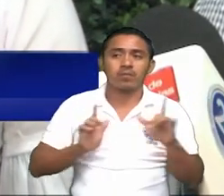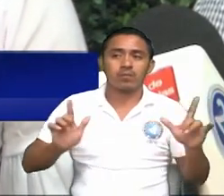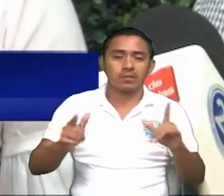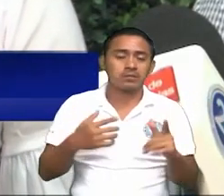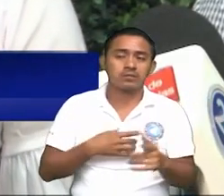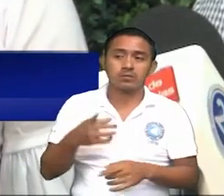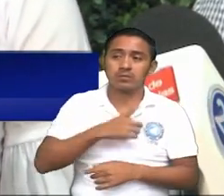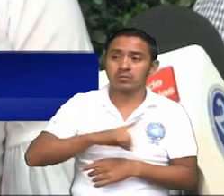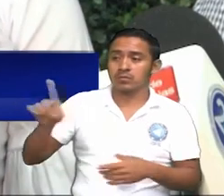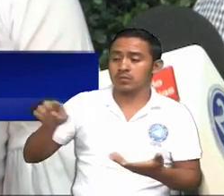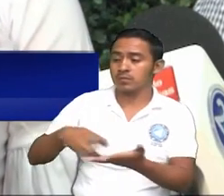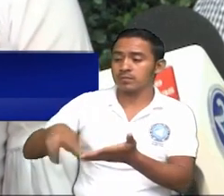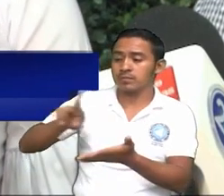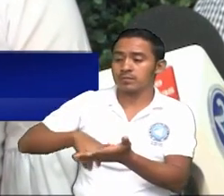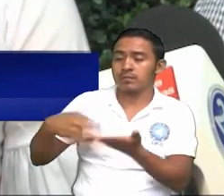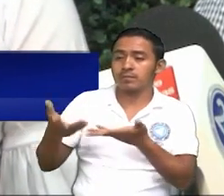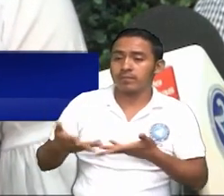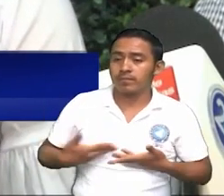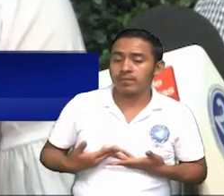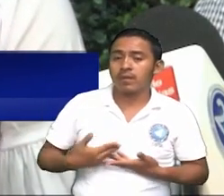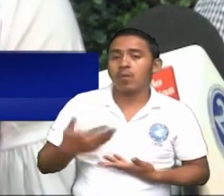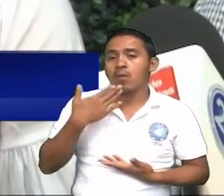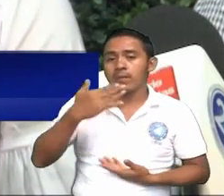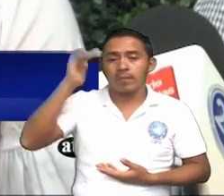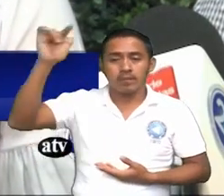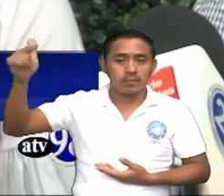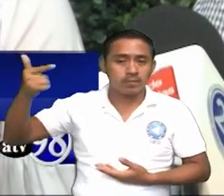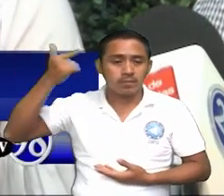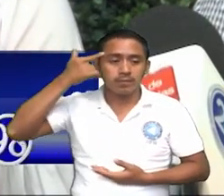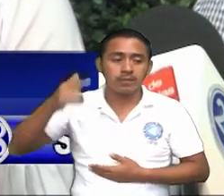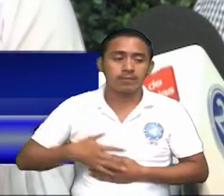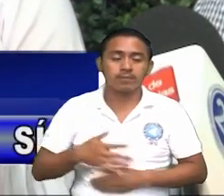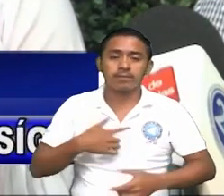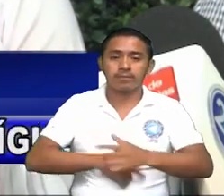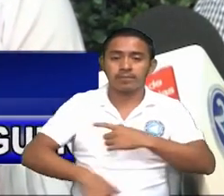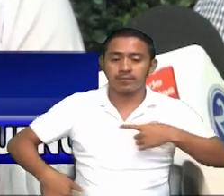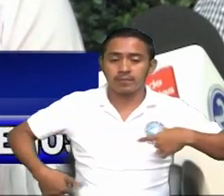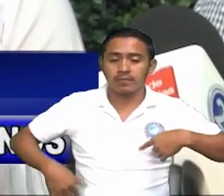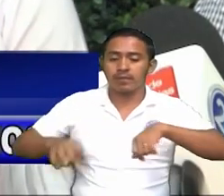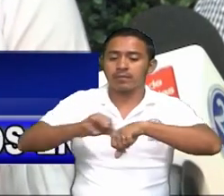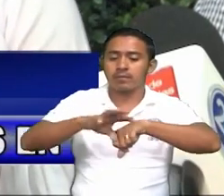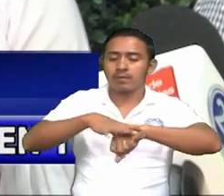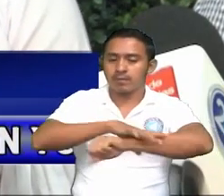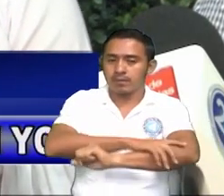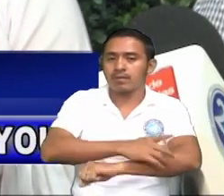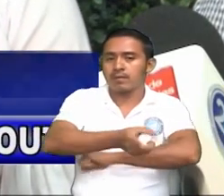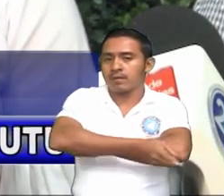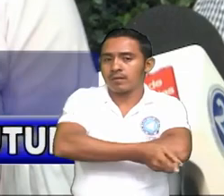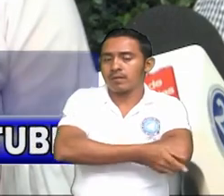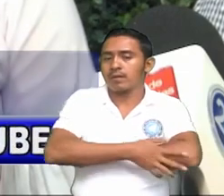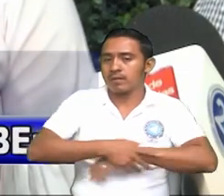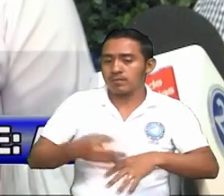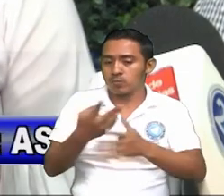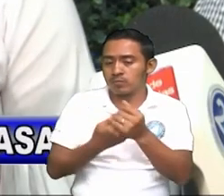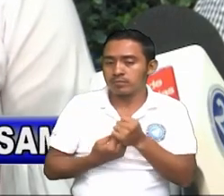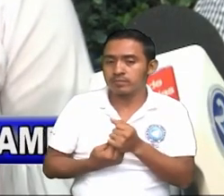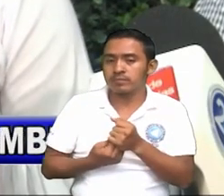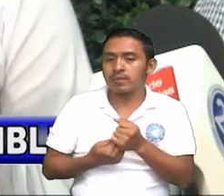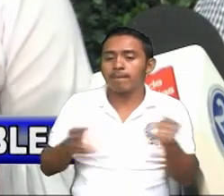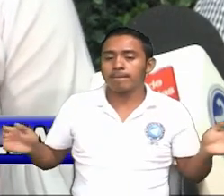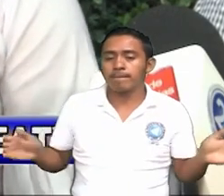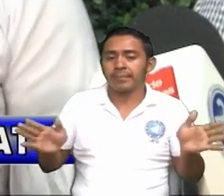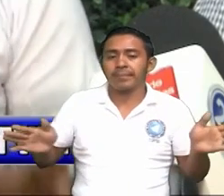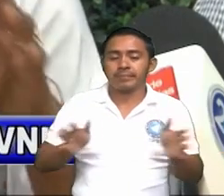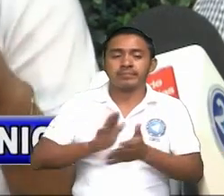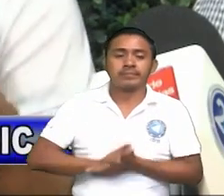nos ha regalado y que a través de nuestro gobierno, nuestro presidente Daniel y la compañera Rosario ha venido promoviendo todos estos